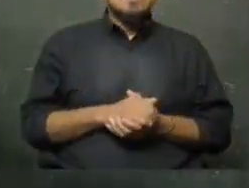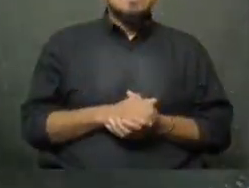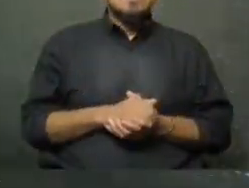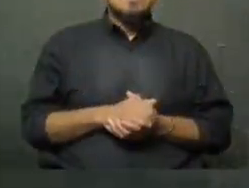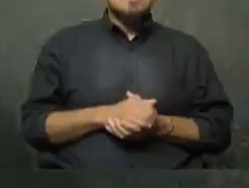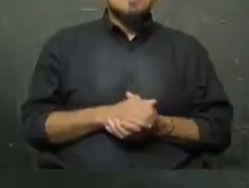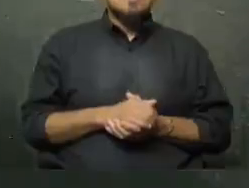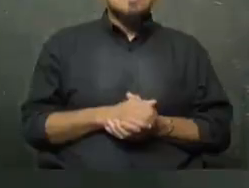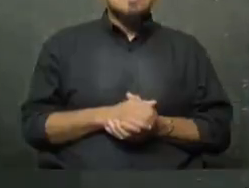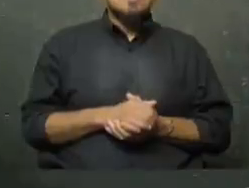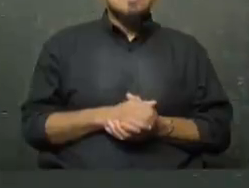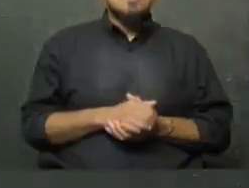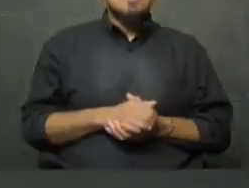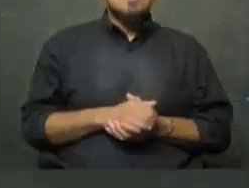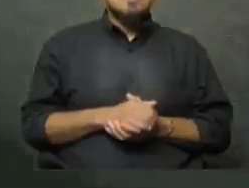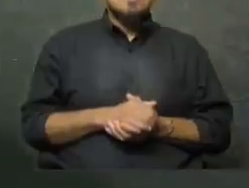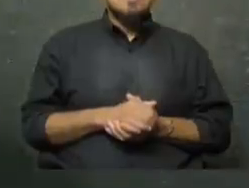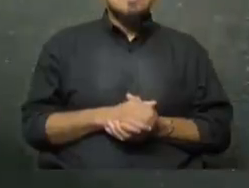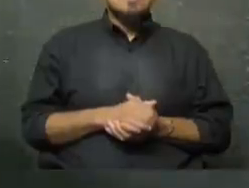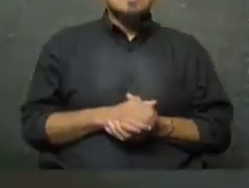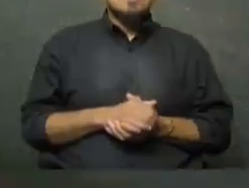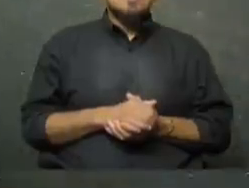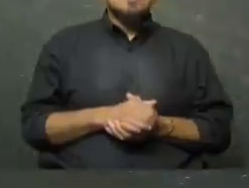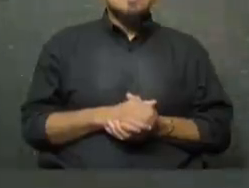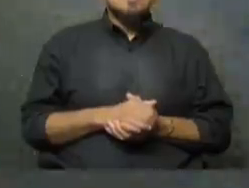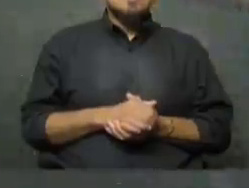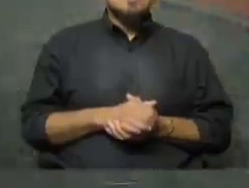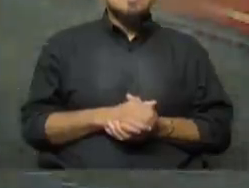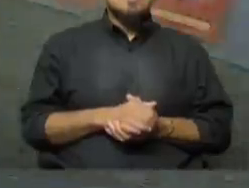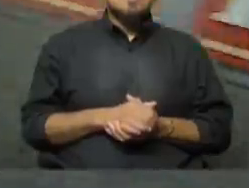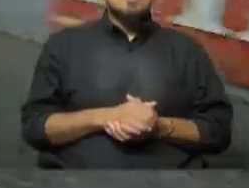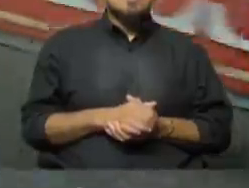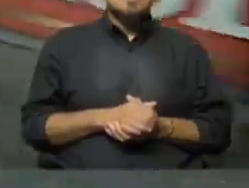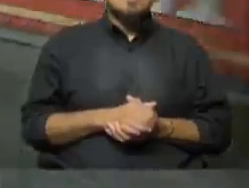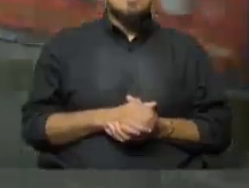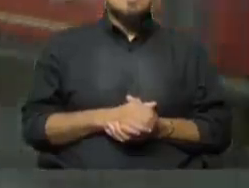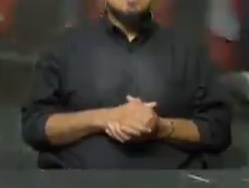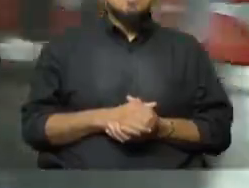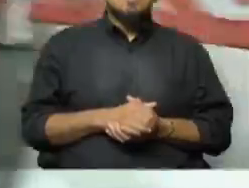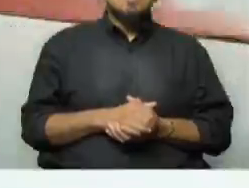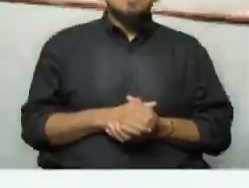enorme. Vamos a hablar un poco con la gente de Valores, si les parece, que es